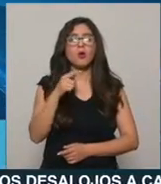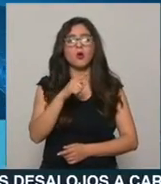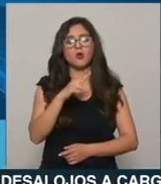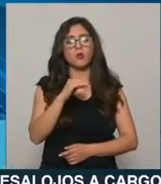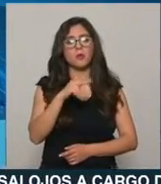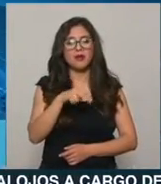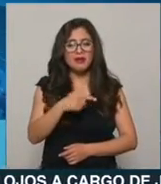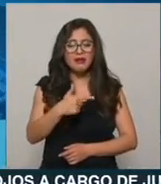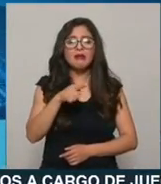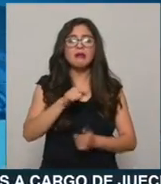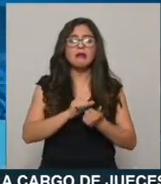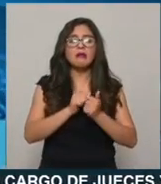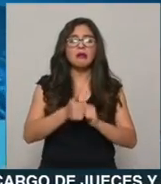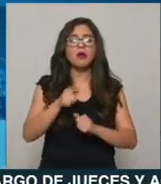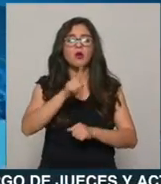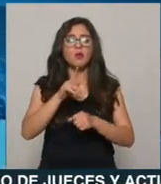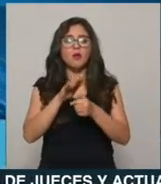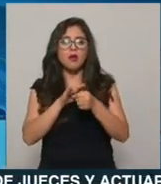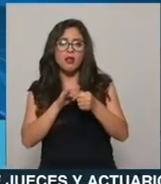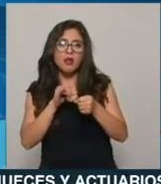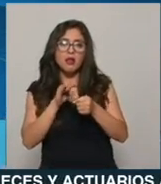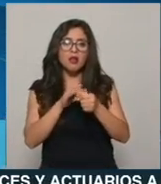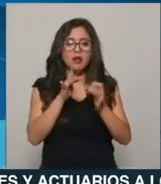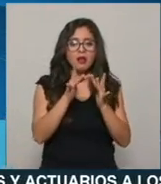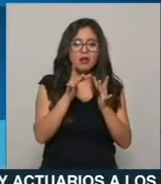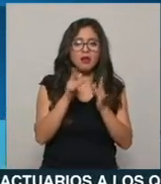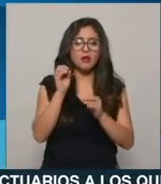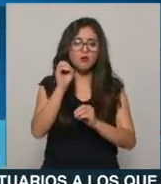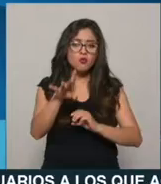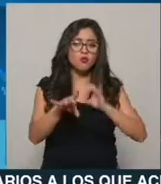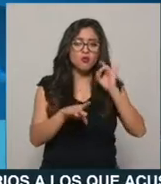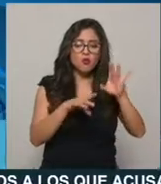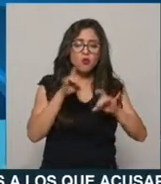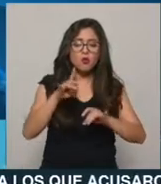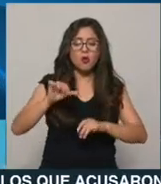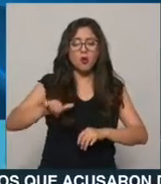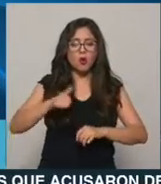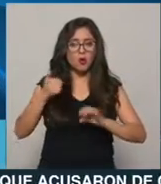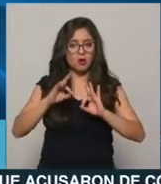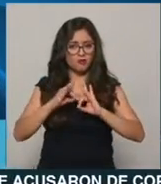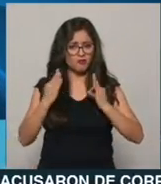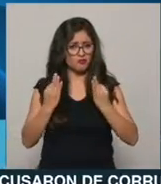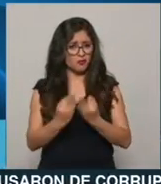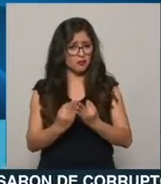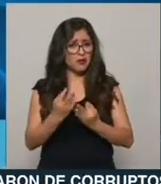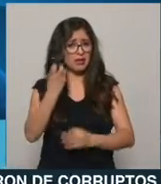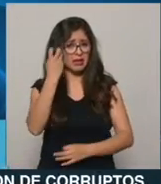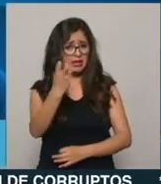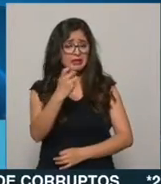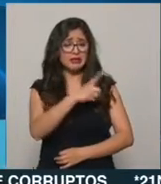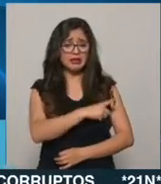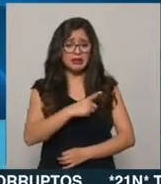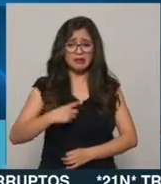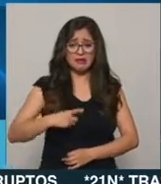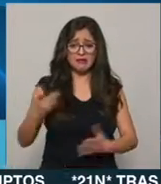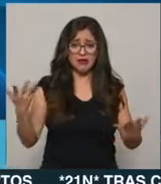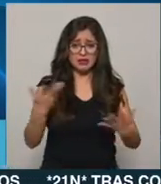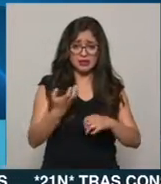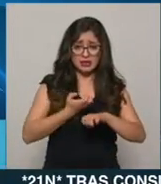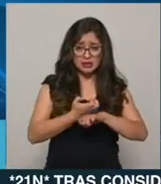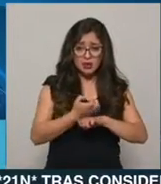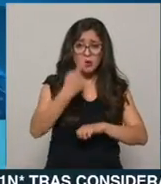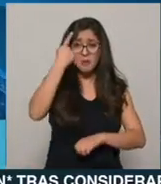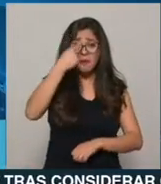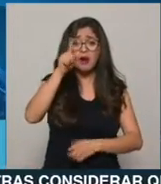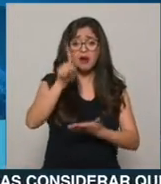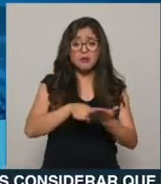o la seducción a través de vías digitales, entre otros métodos. Todo esto requiere una acción del Estado. No para censurar el Internet,